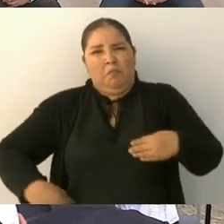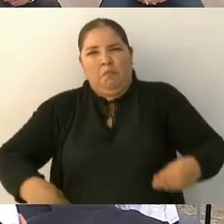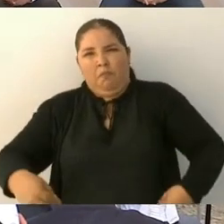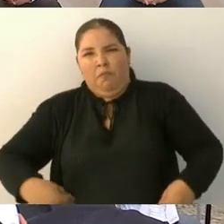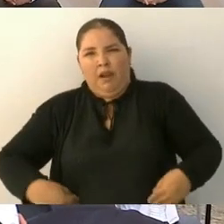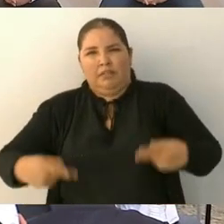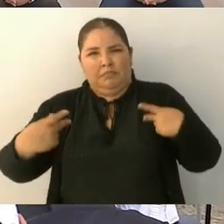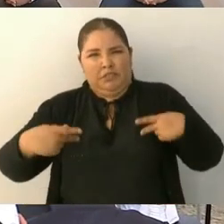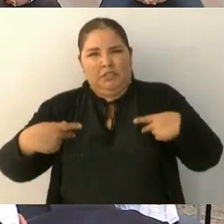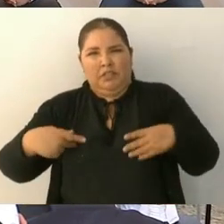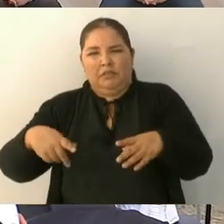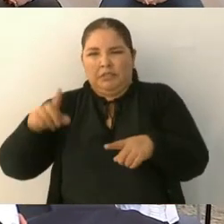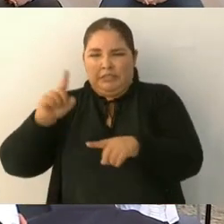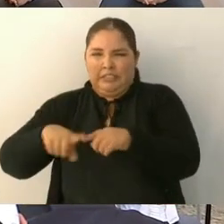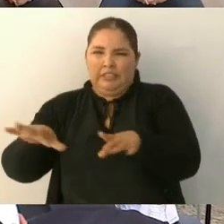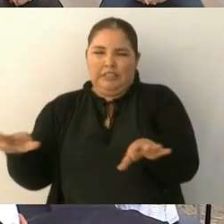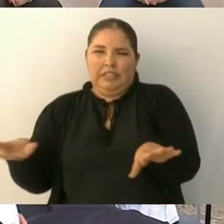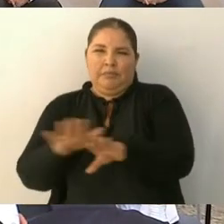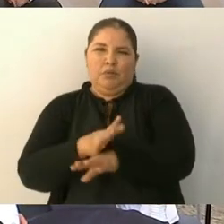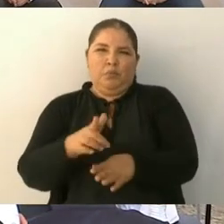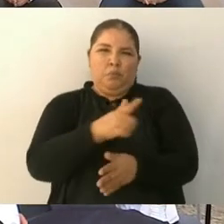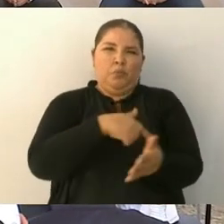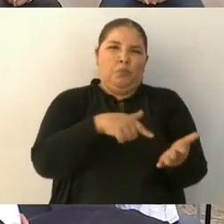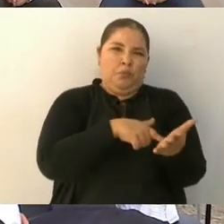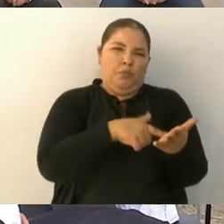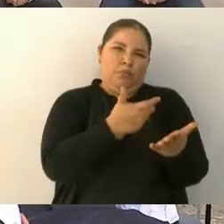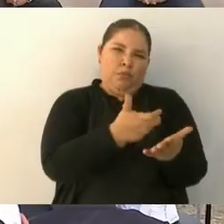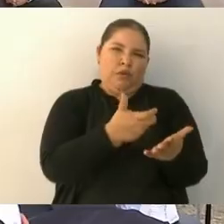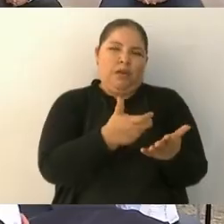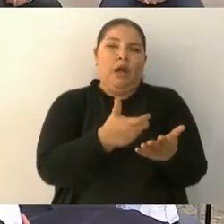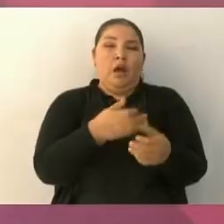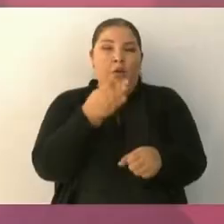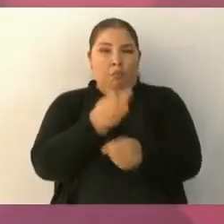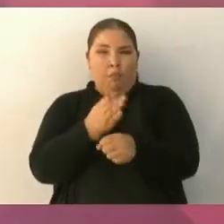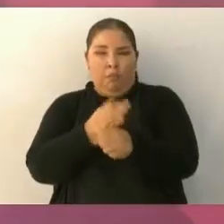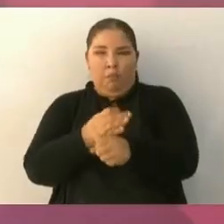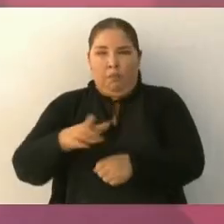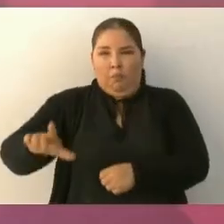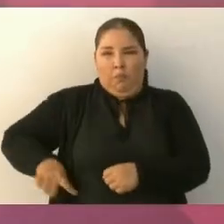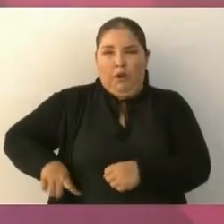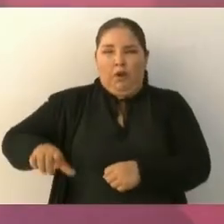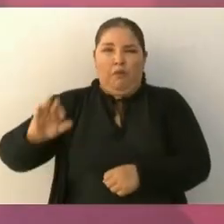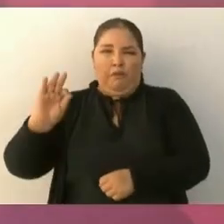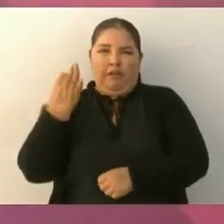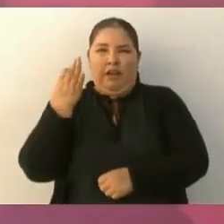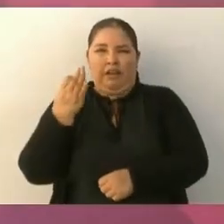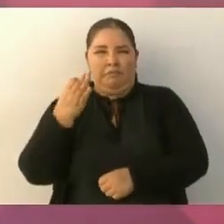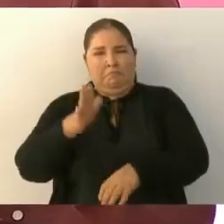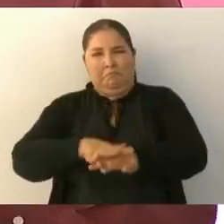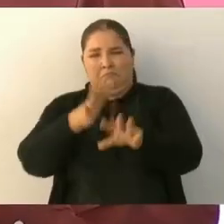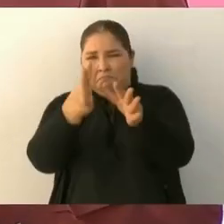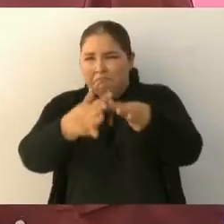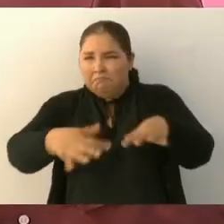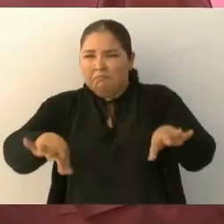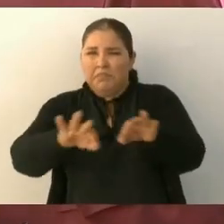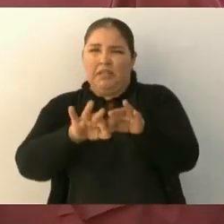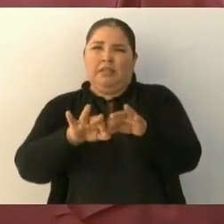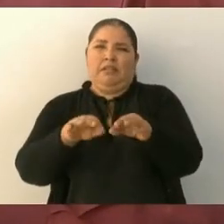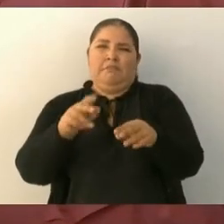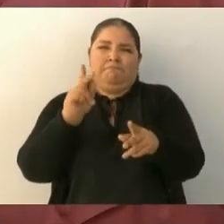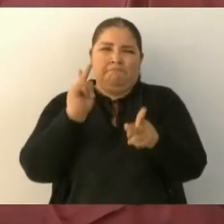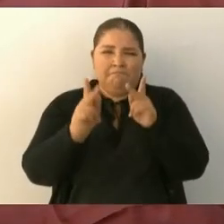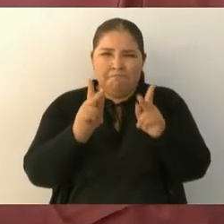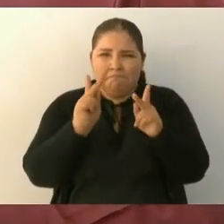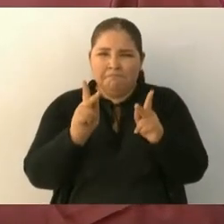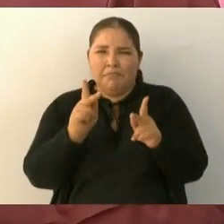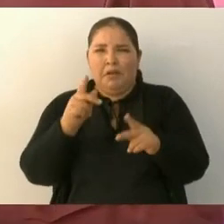comuneros o agricultores de la zona. En el actual gobierno federal, el diálogo ha sido la vía fundamental para